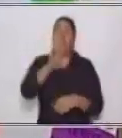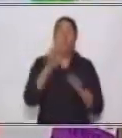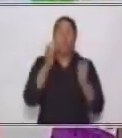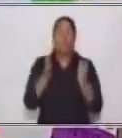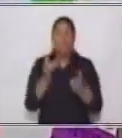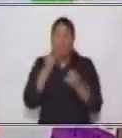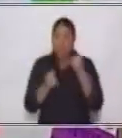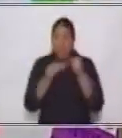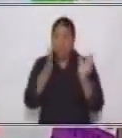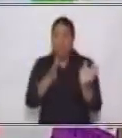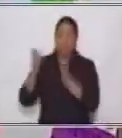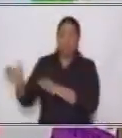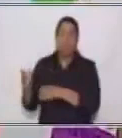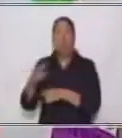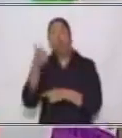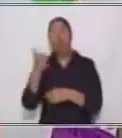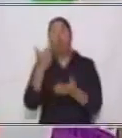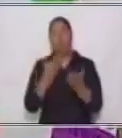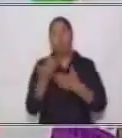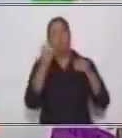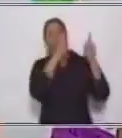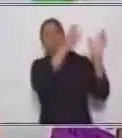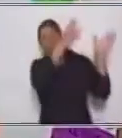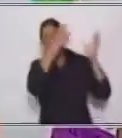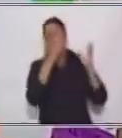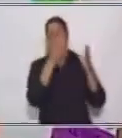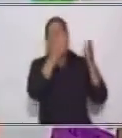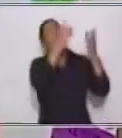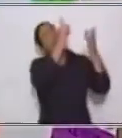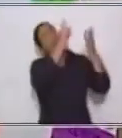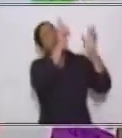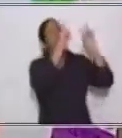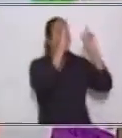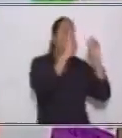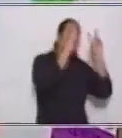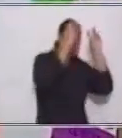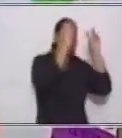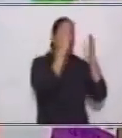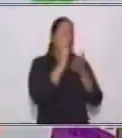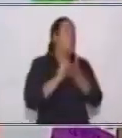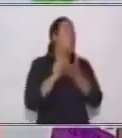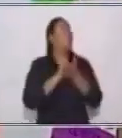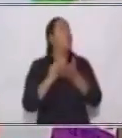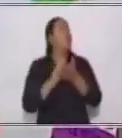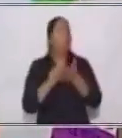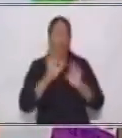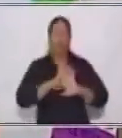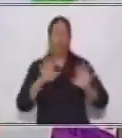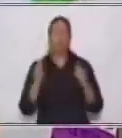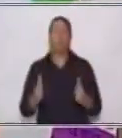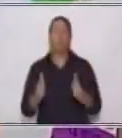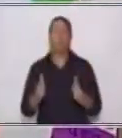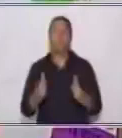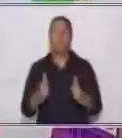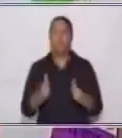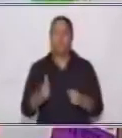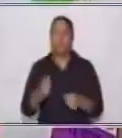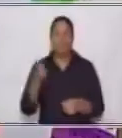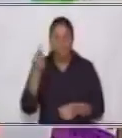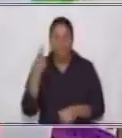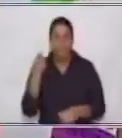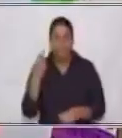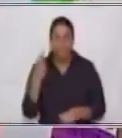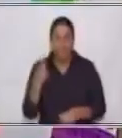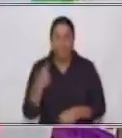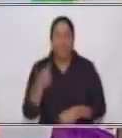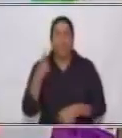este nuevo trabajo. Pero la conclusión debe ir apegada al tema que yo estoy tratando. Lo que sí debe